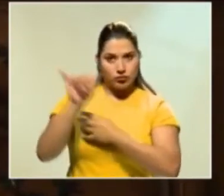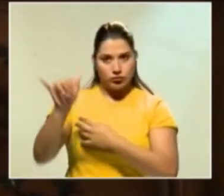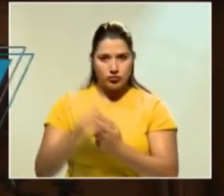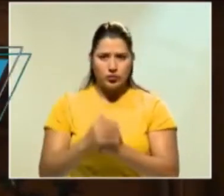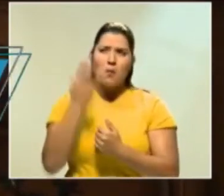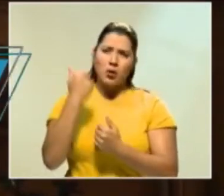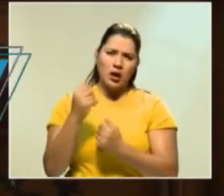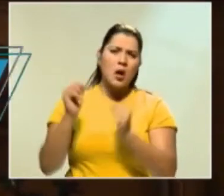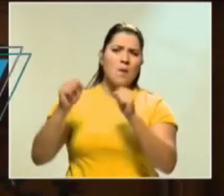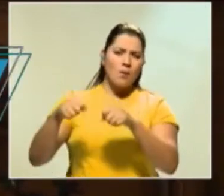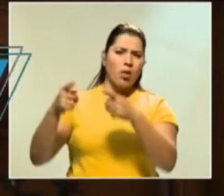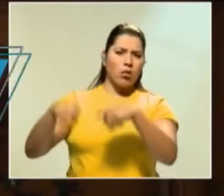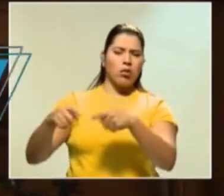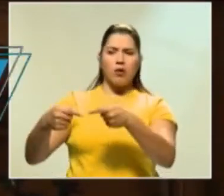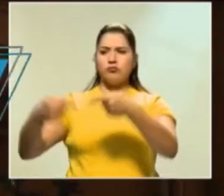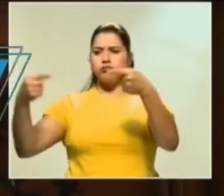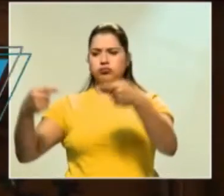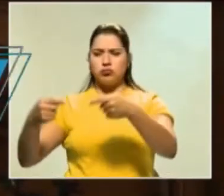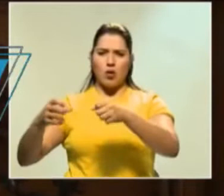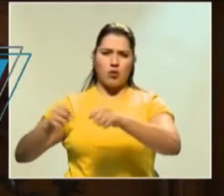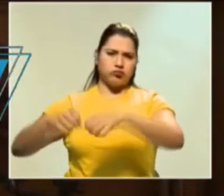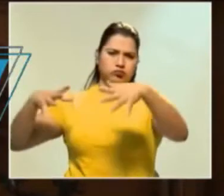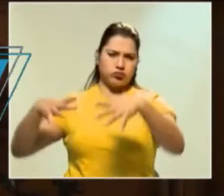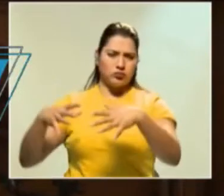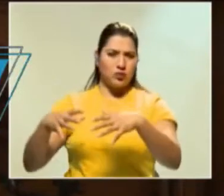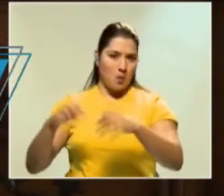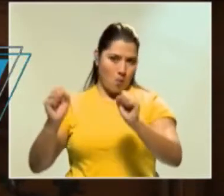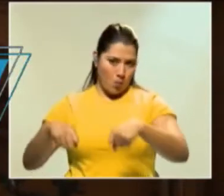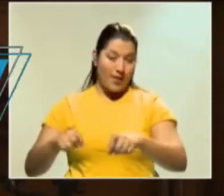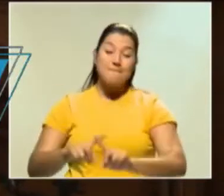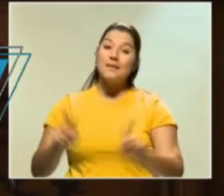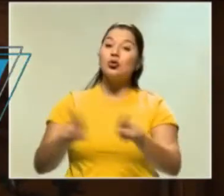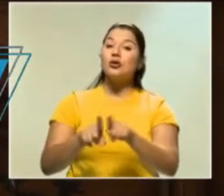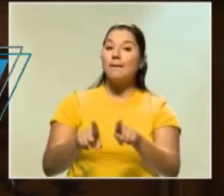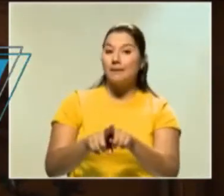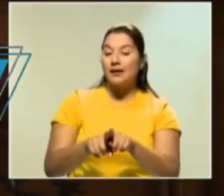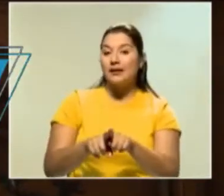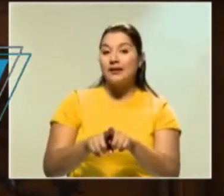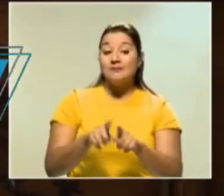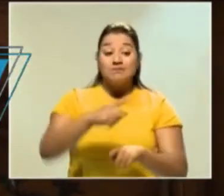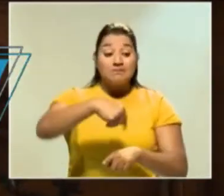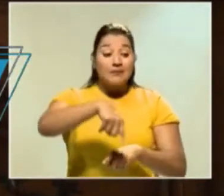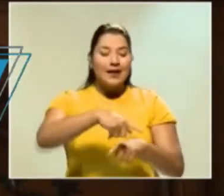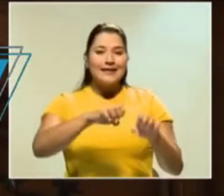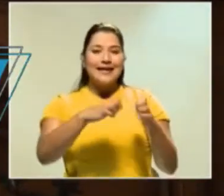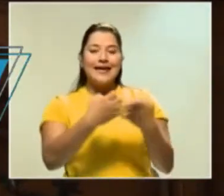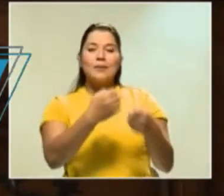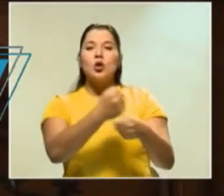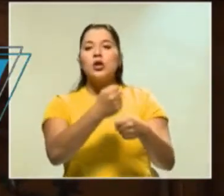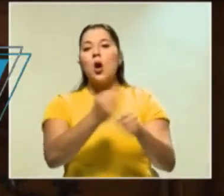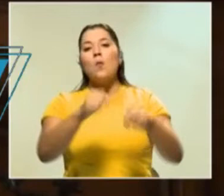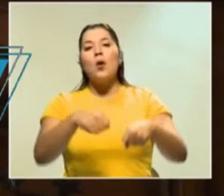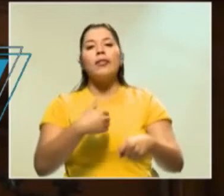haber violencia en algunos de los lugares visitados, pero puede también estar la delegación expuesta a inconvenientes